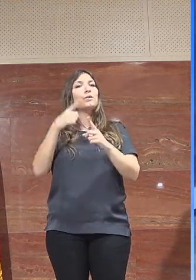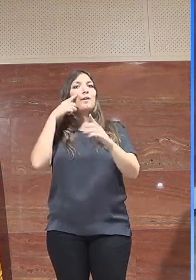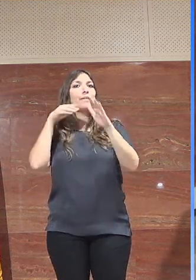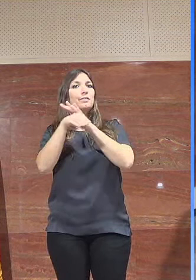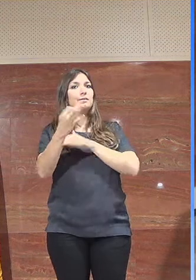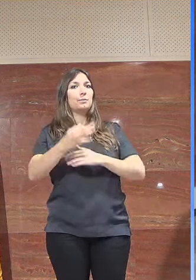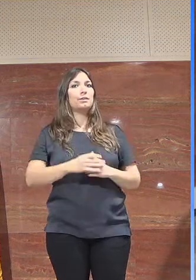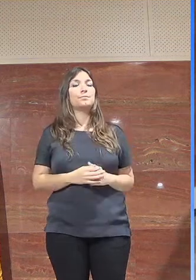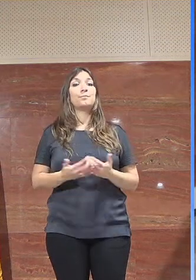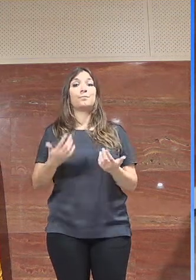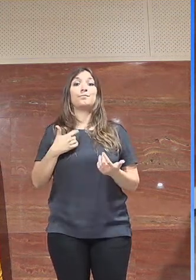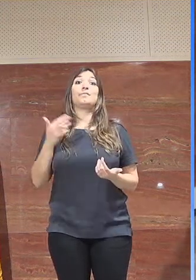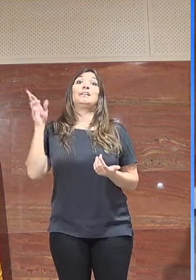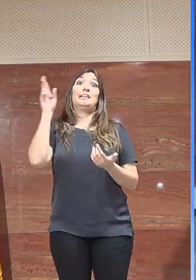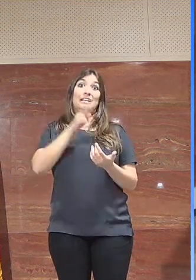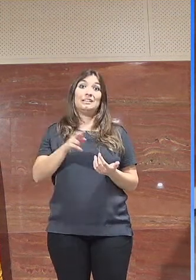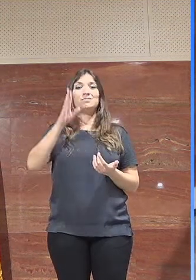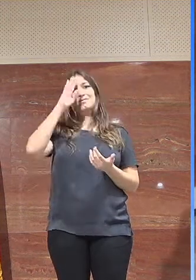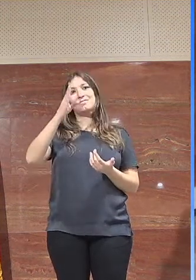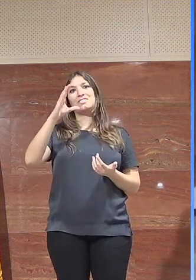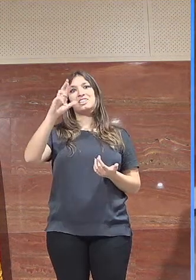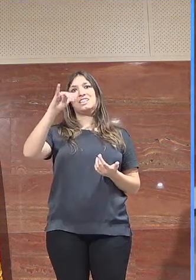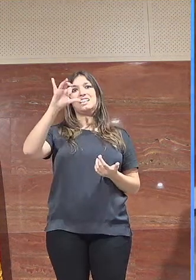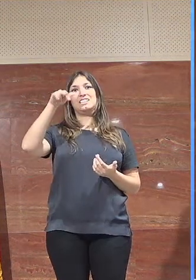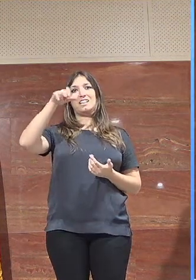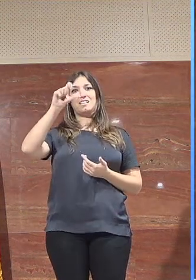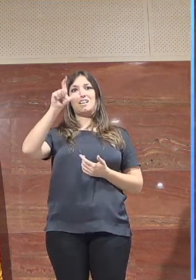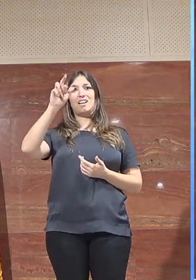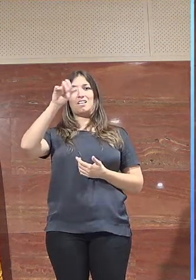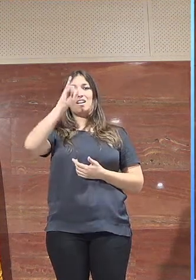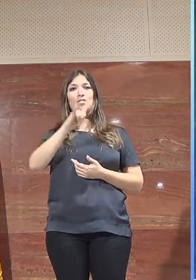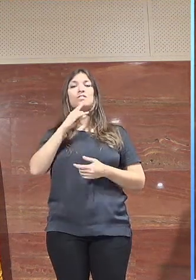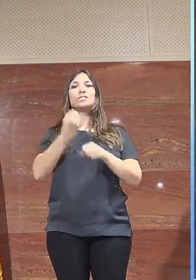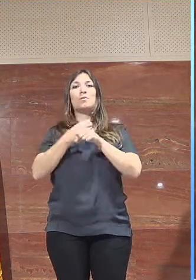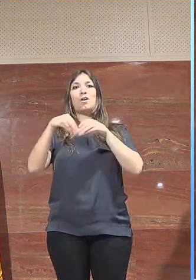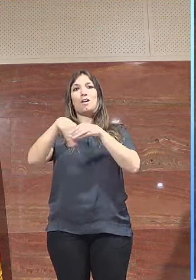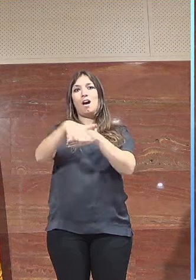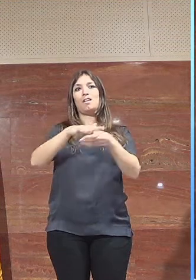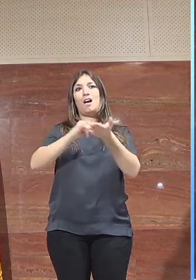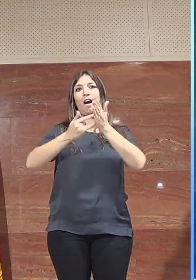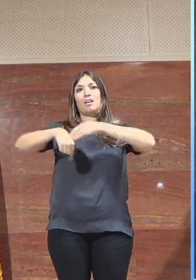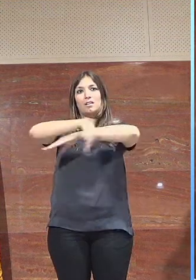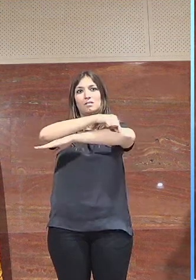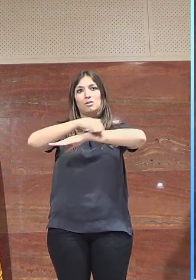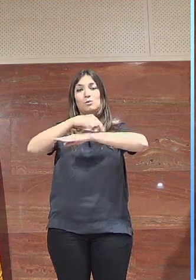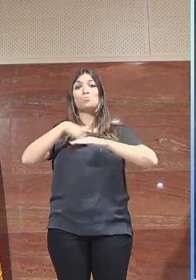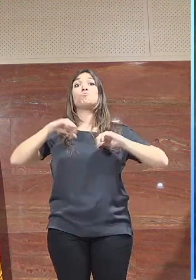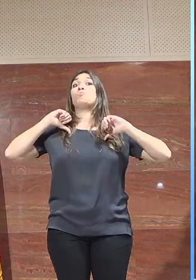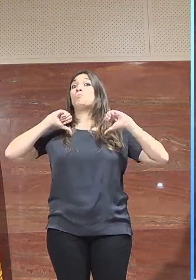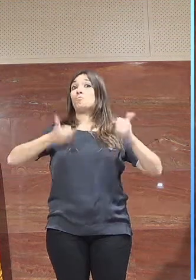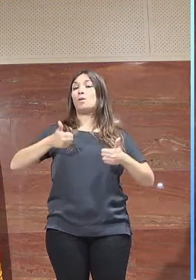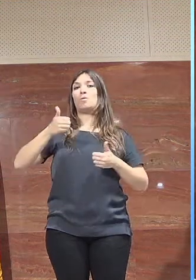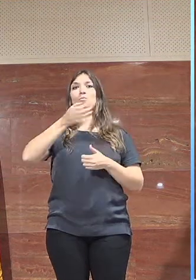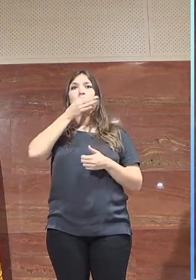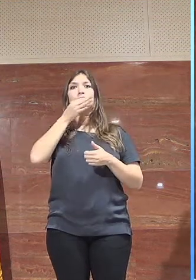lo tanto, me repito ahora, soy Cristina Larraz y trabajo en el área de arquitectura y voy a empezar con la primera presentación de esta